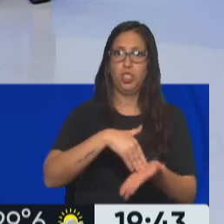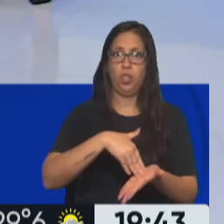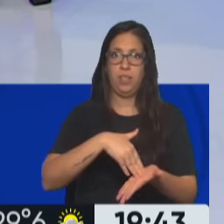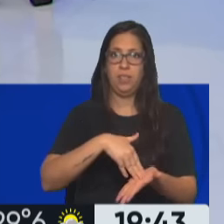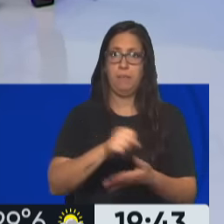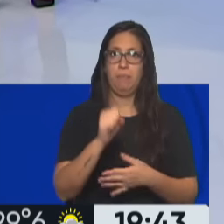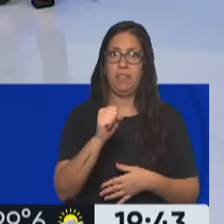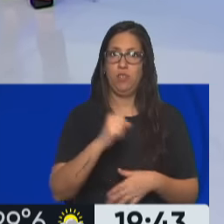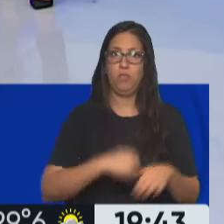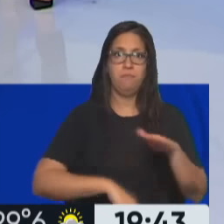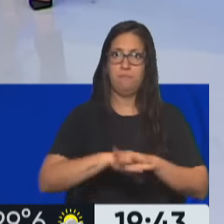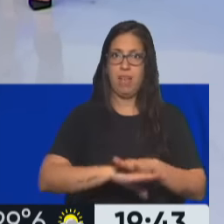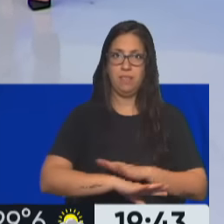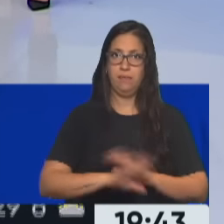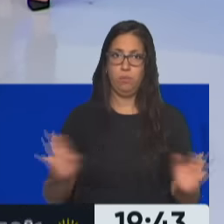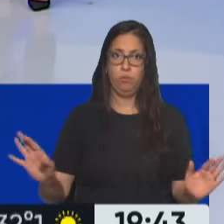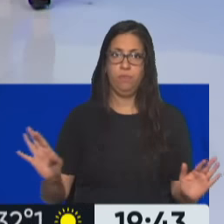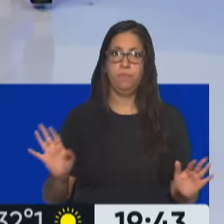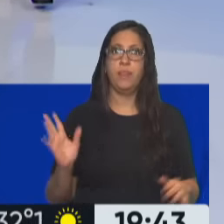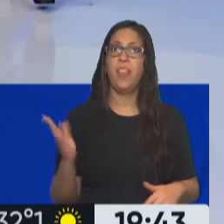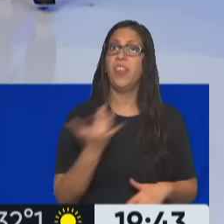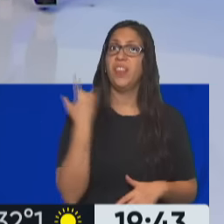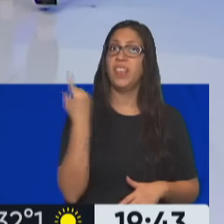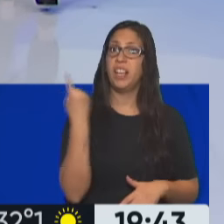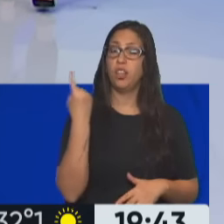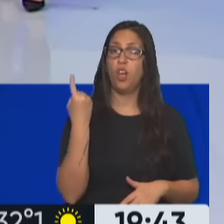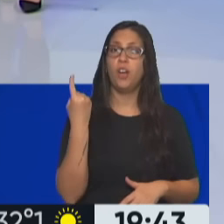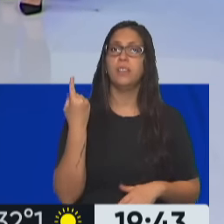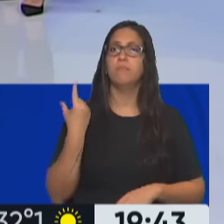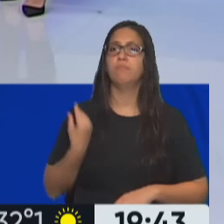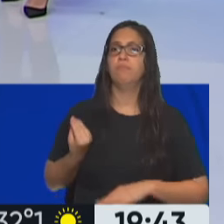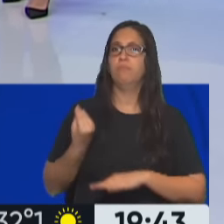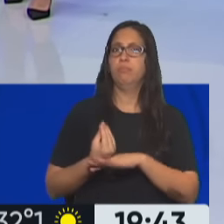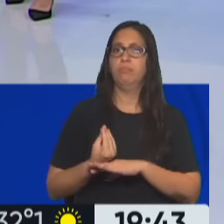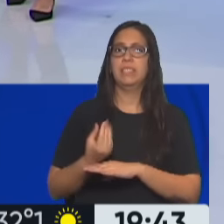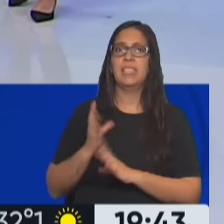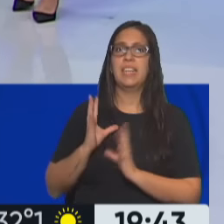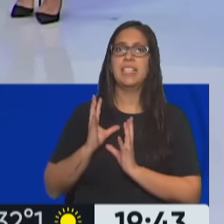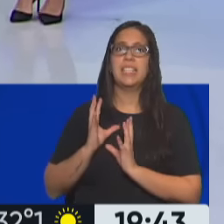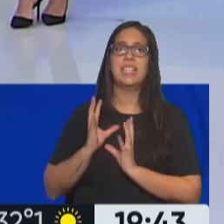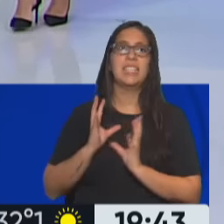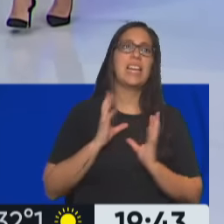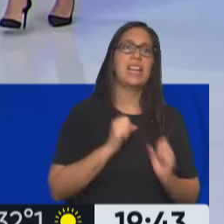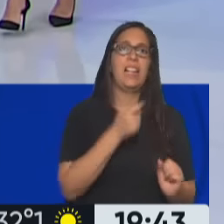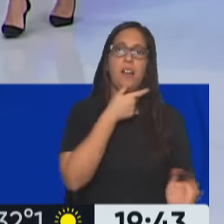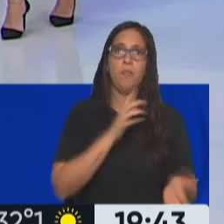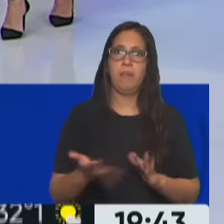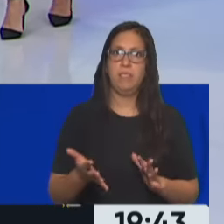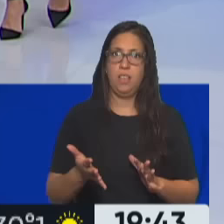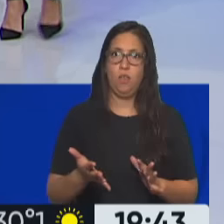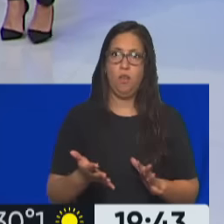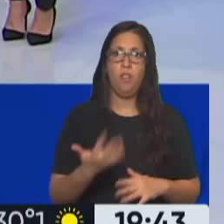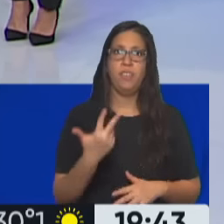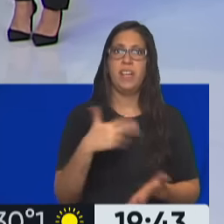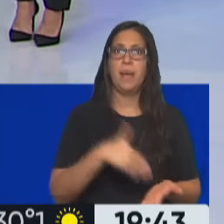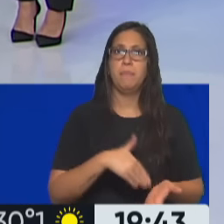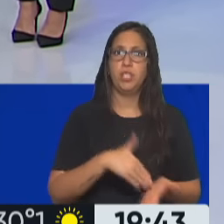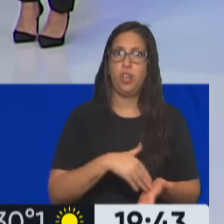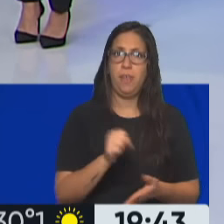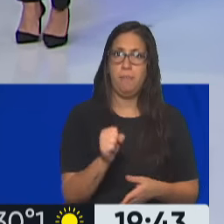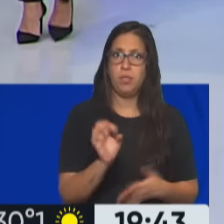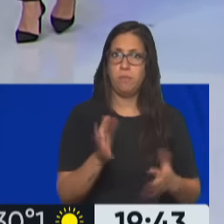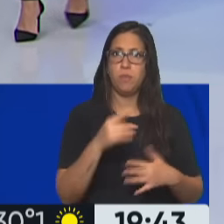de pesos, mientras que los directores van a tener el rango de un secretario. Estábamos hablando de aproximadamente 3 millones de